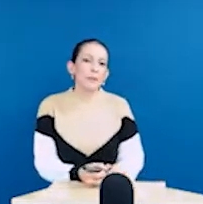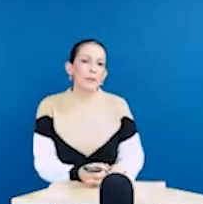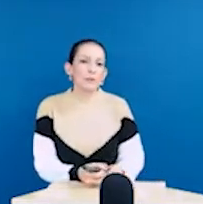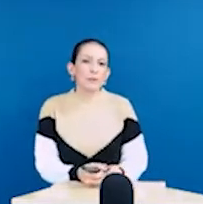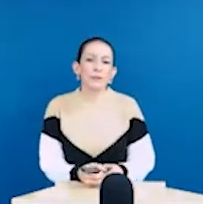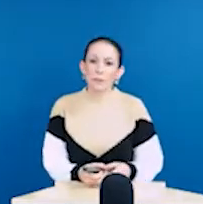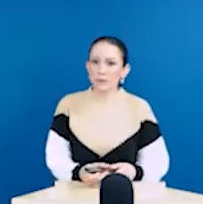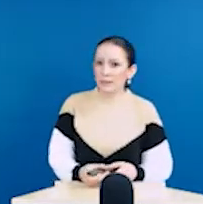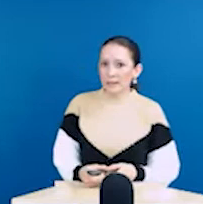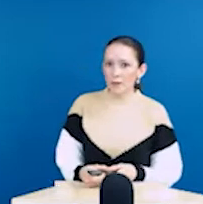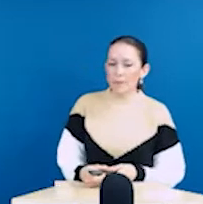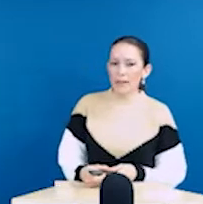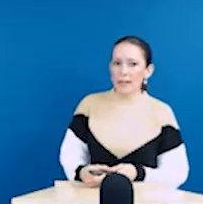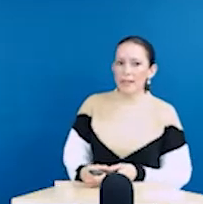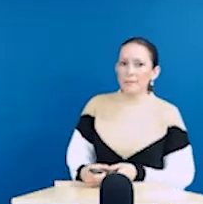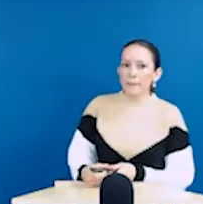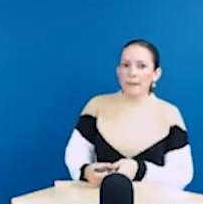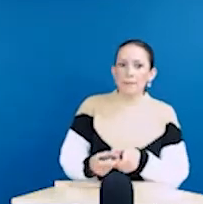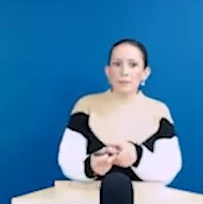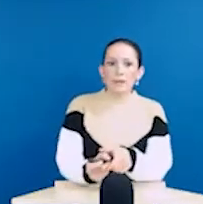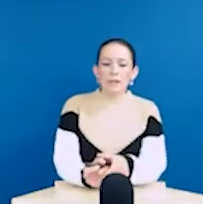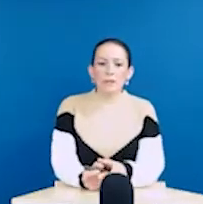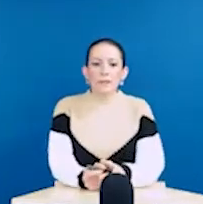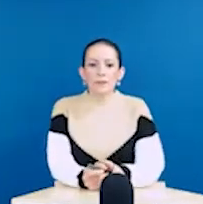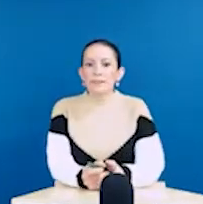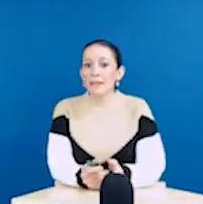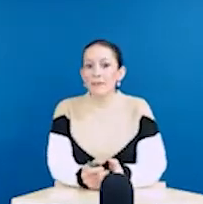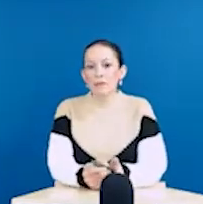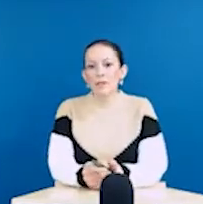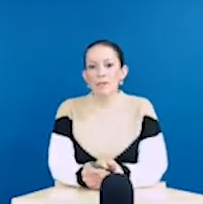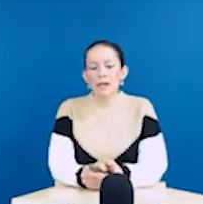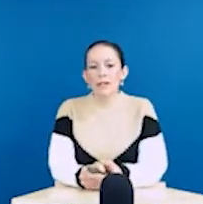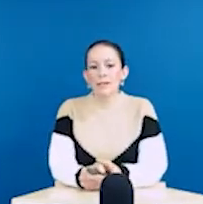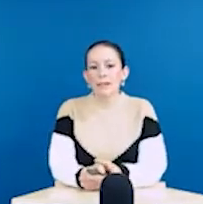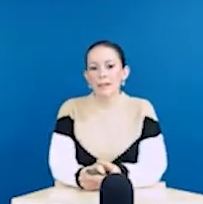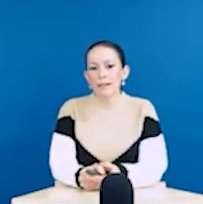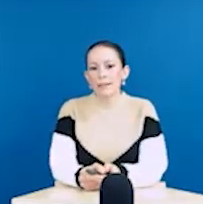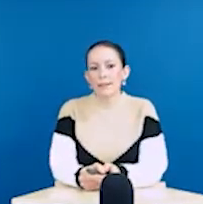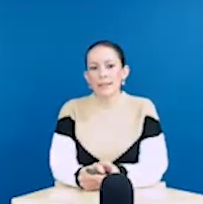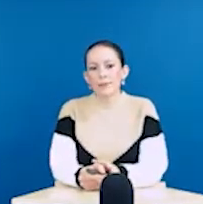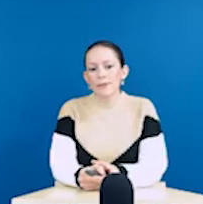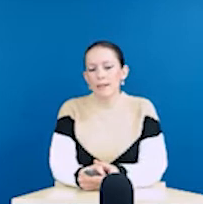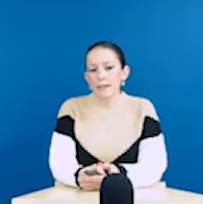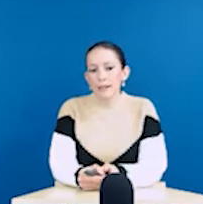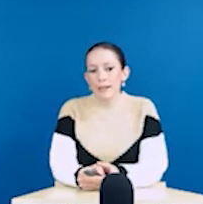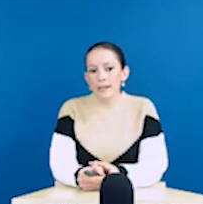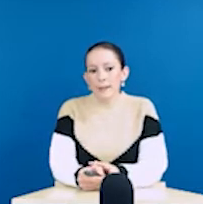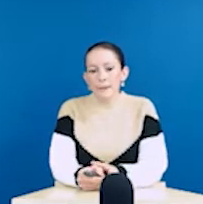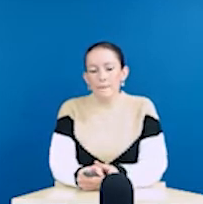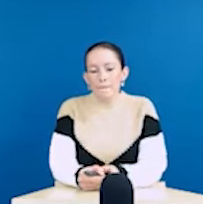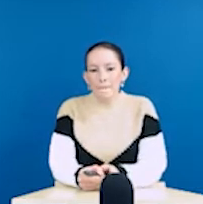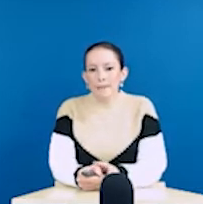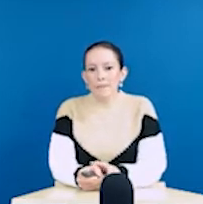el sitio que nosotros tenemos asignado para él, hacemos una valoración cefalocaudal. ¿Qué quiere decir eso?